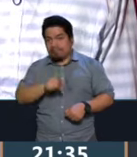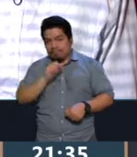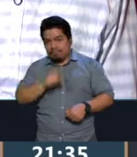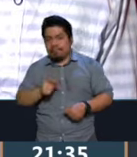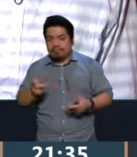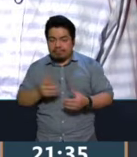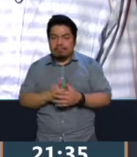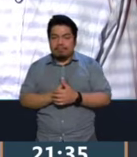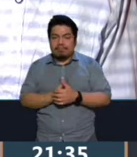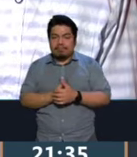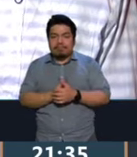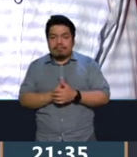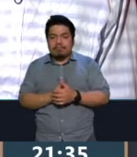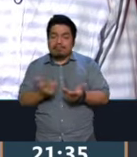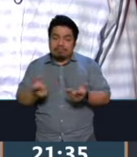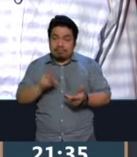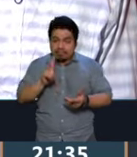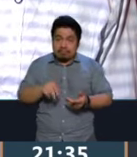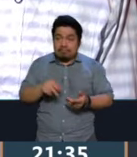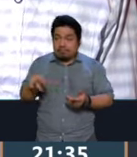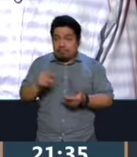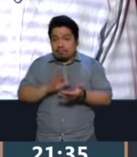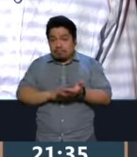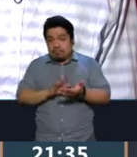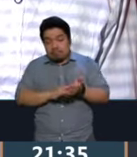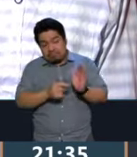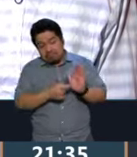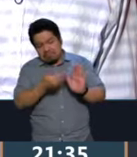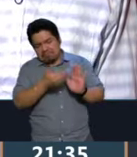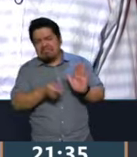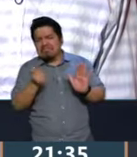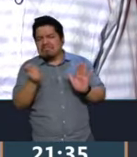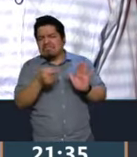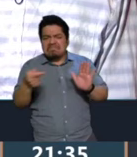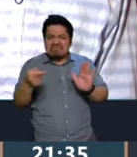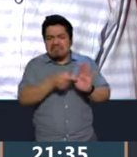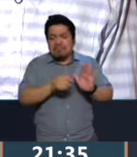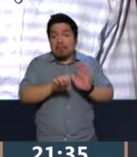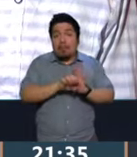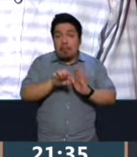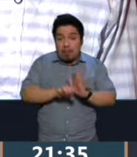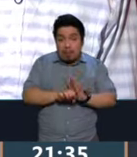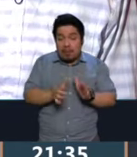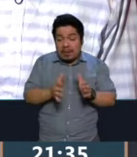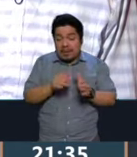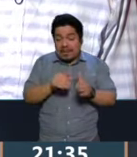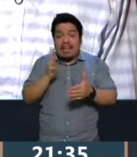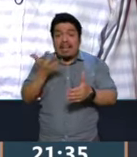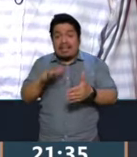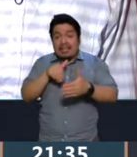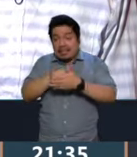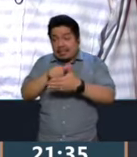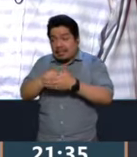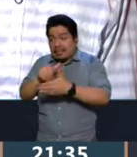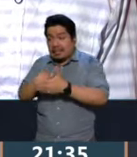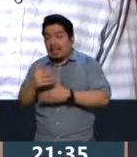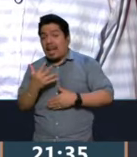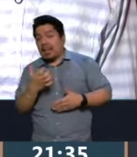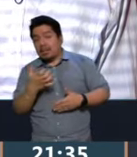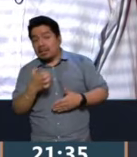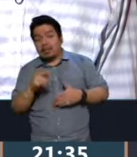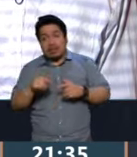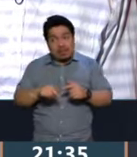mencionar, definitivamente lo que busca es que si utilizas menos de 10 estaciones, no pagues los 5 pesos, y si